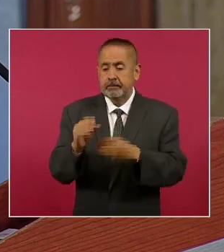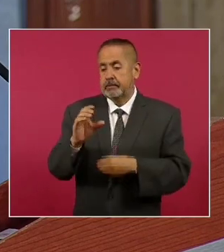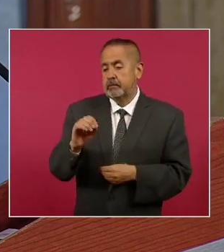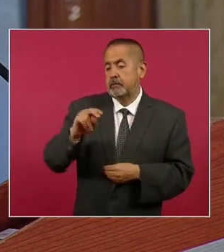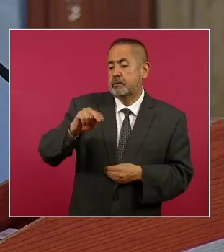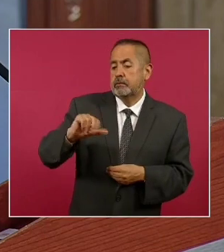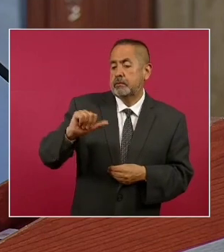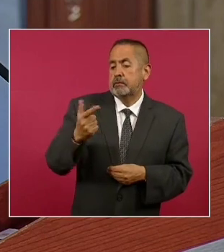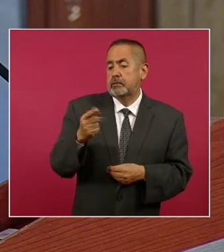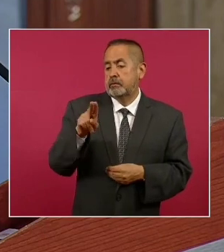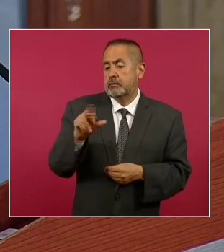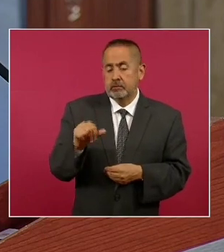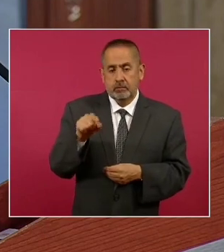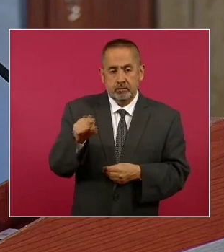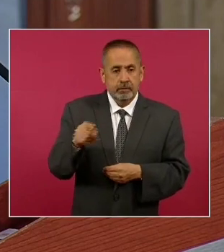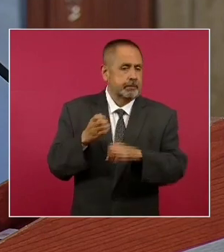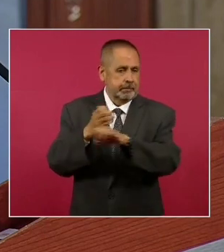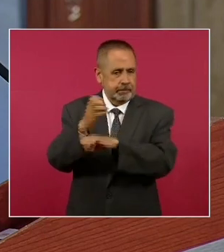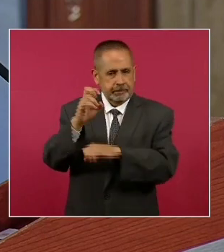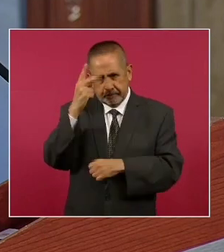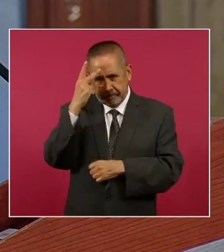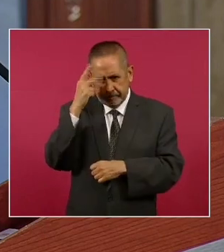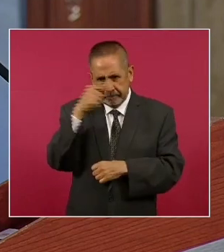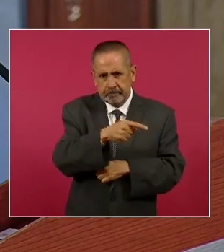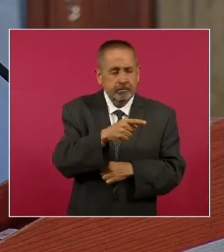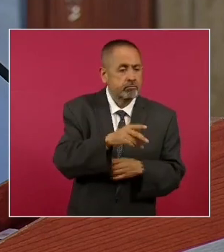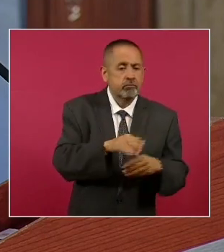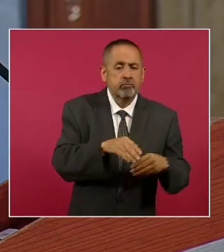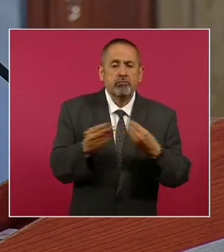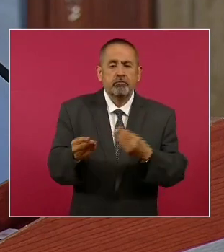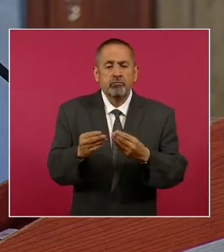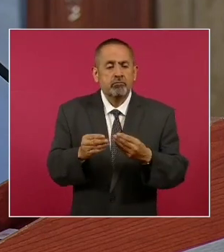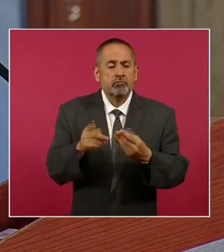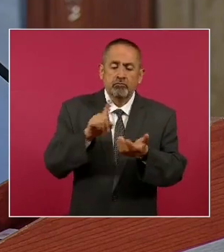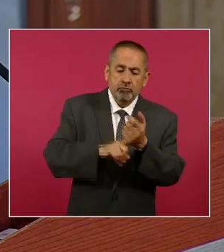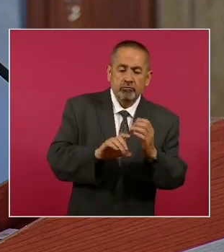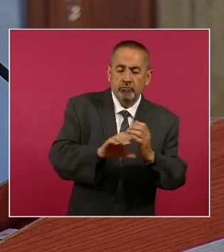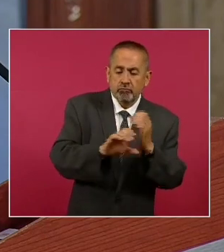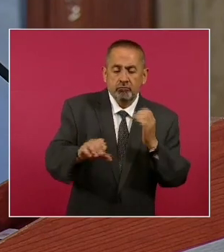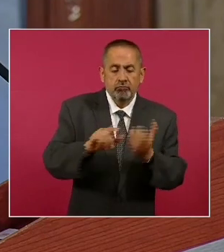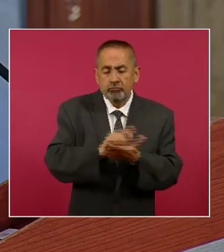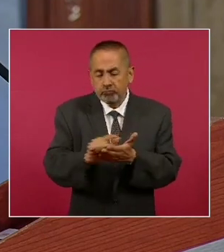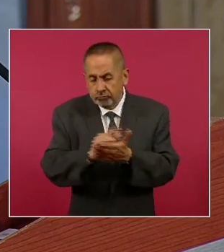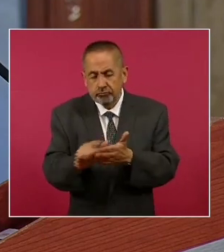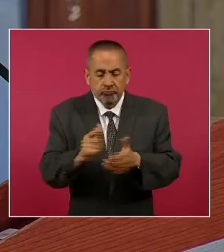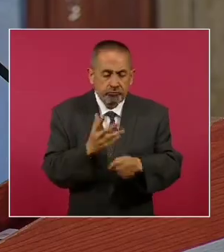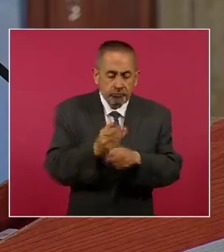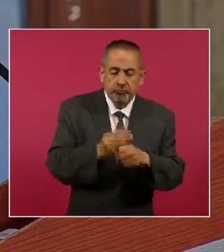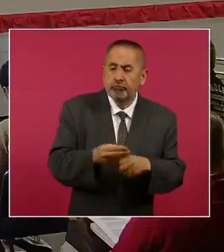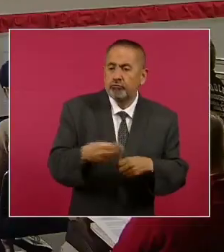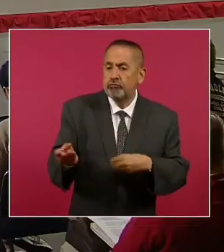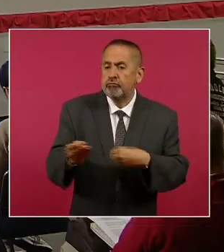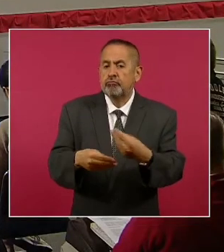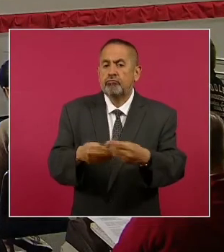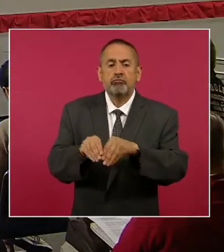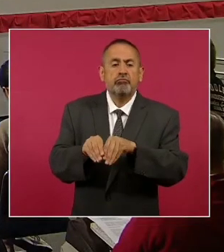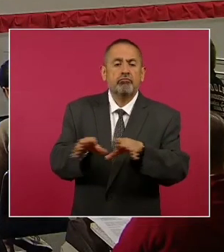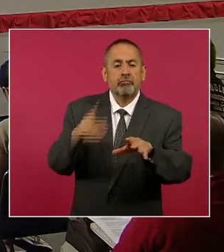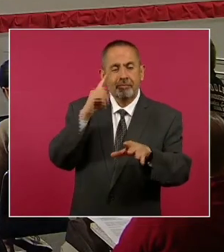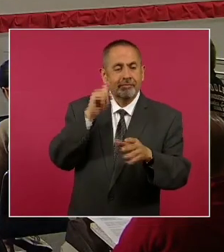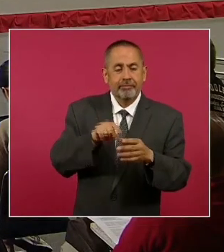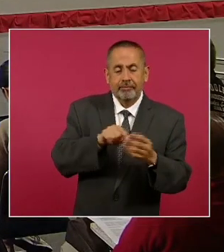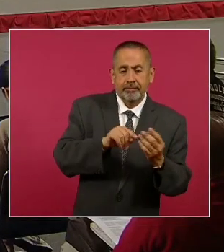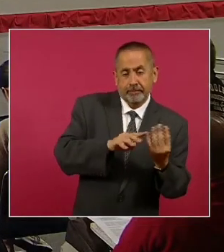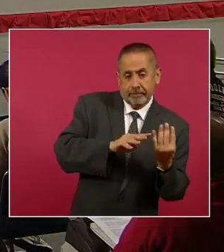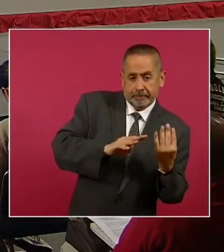Aguas del Estado los servicios de conducción, potabilización y entrega de agua a los tanques. Una